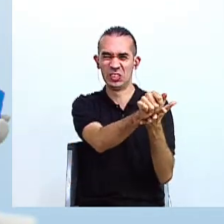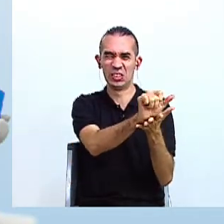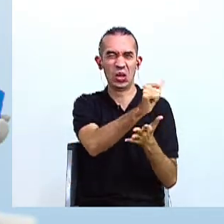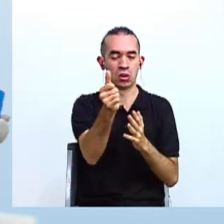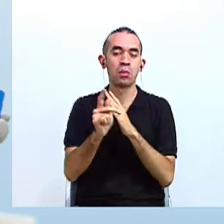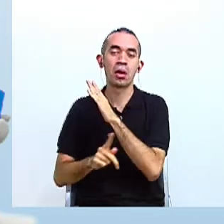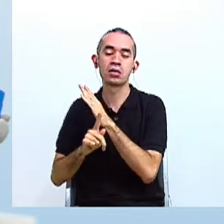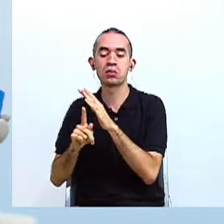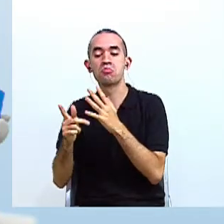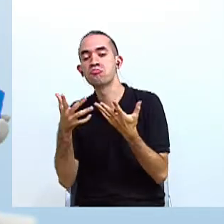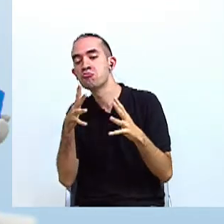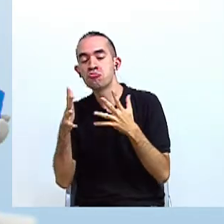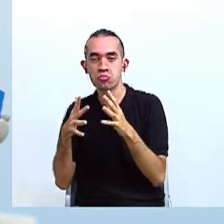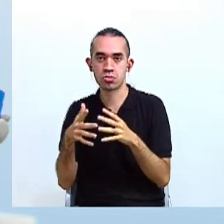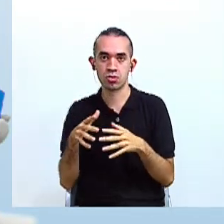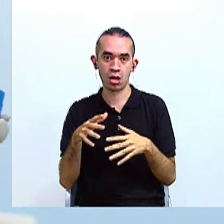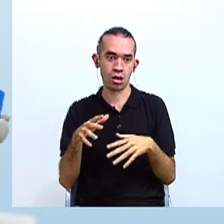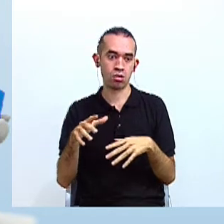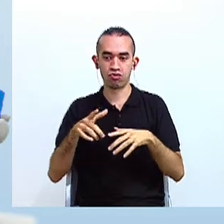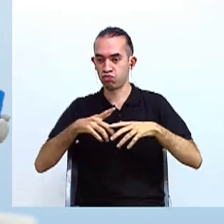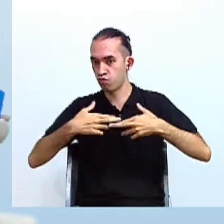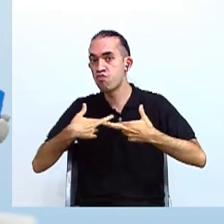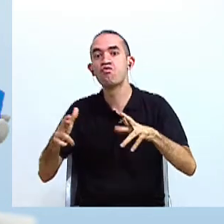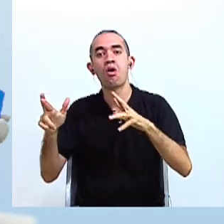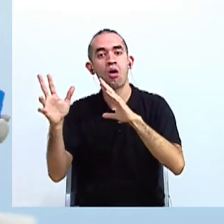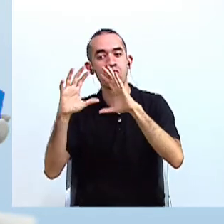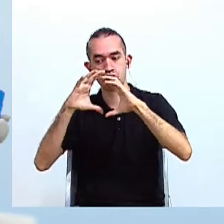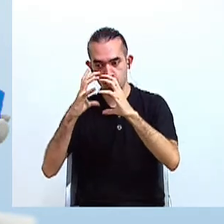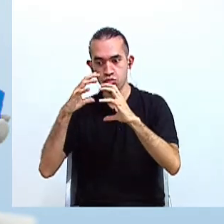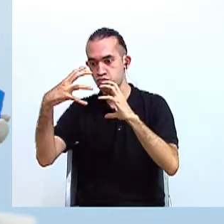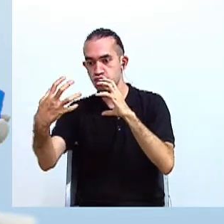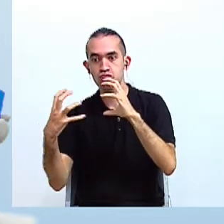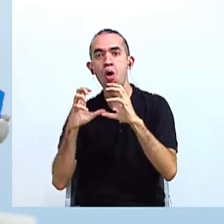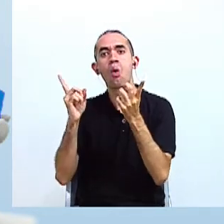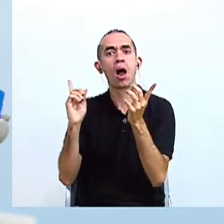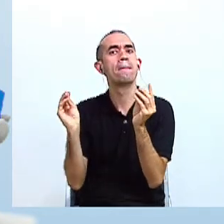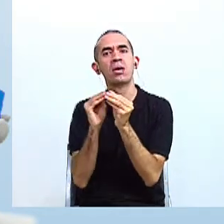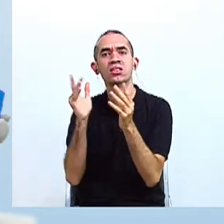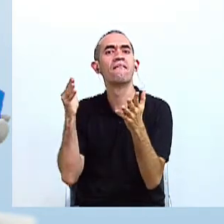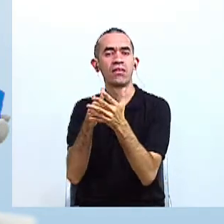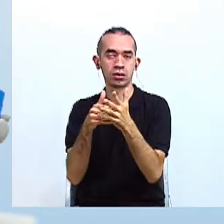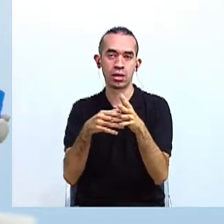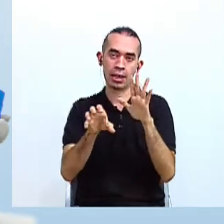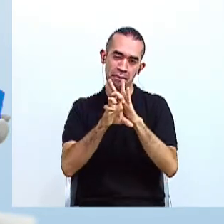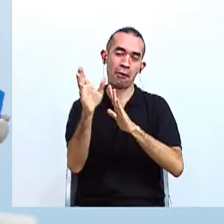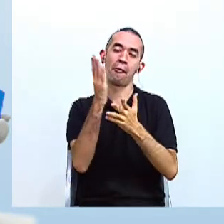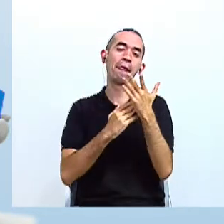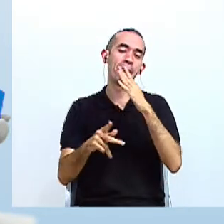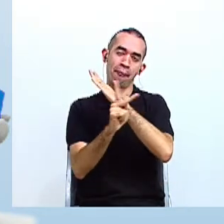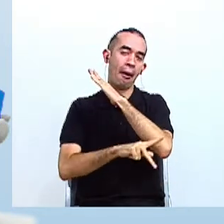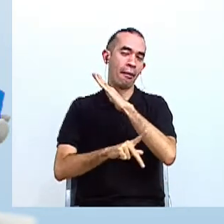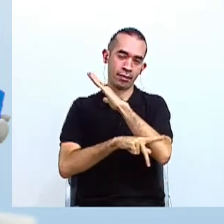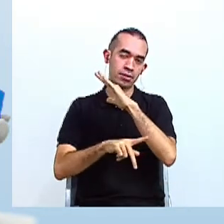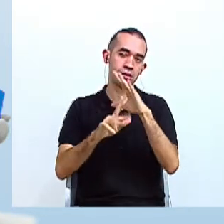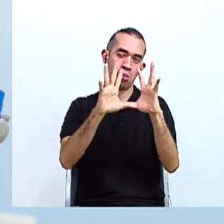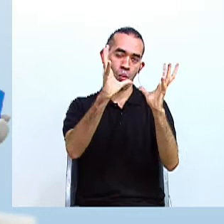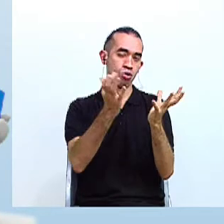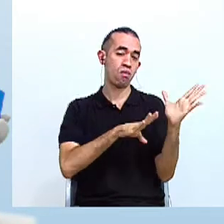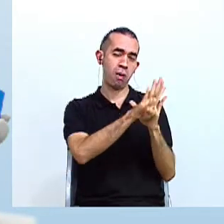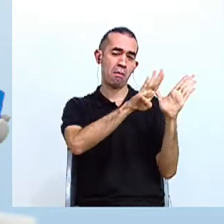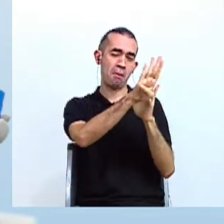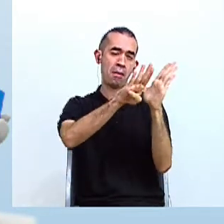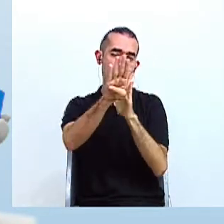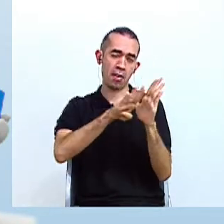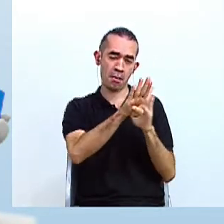o cuáles regiones del planeta y cuáles menos? Podemos apreciar, por ejemplo, que ciertos países del mundo muy